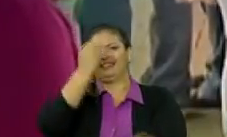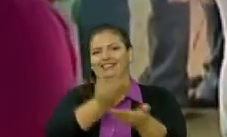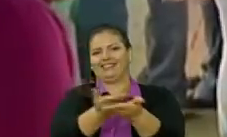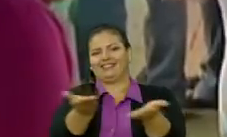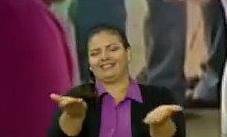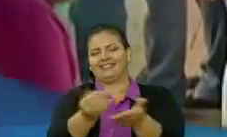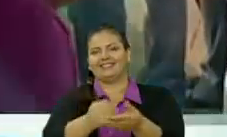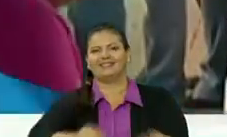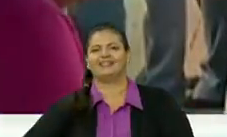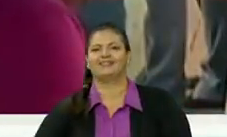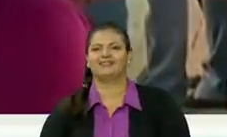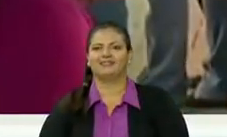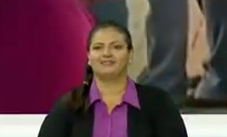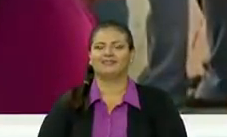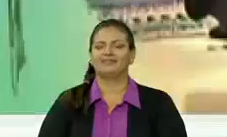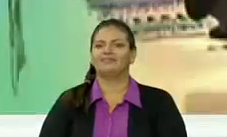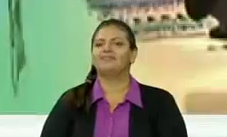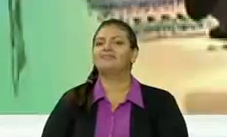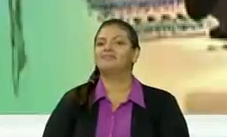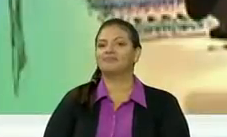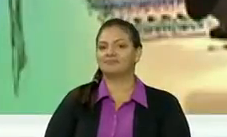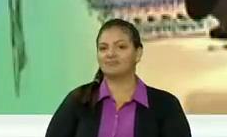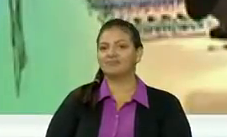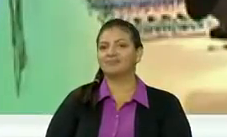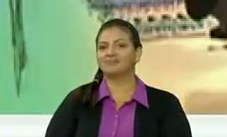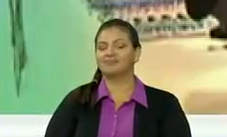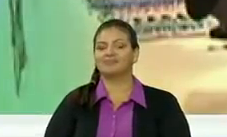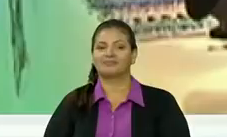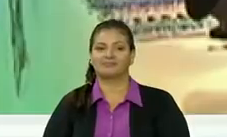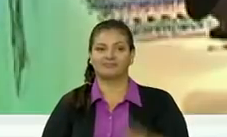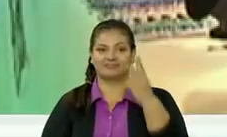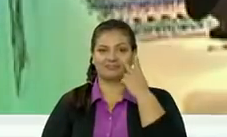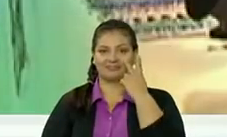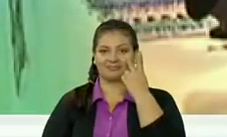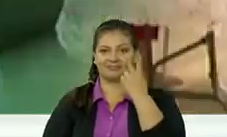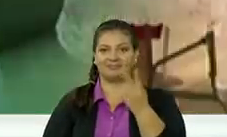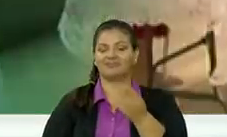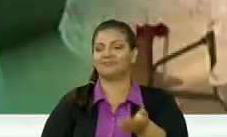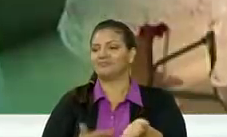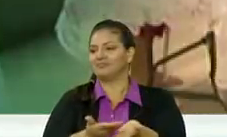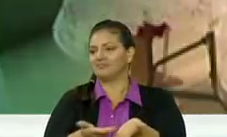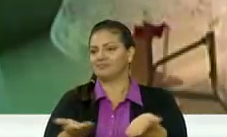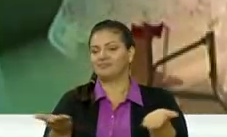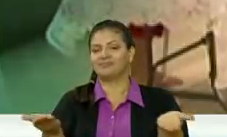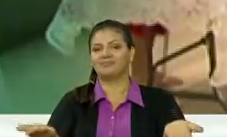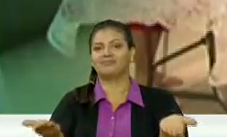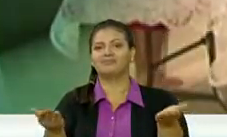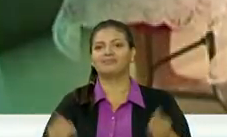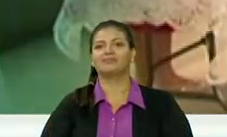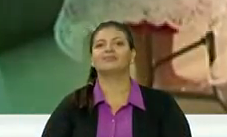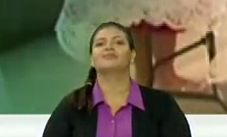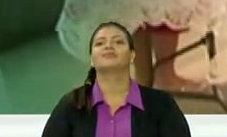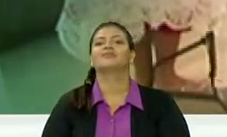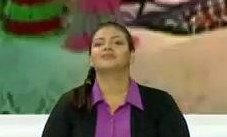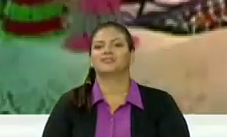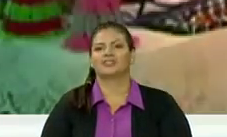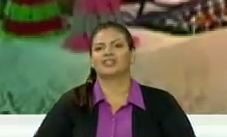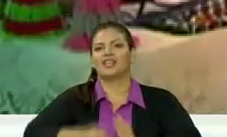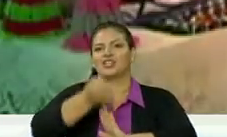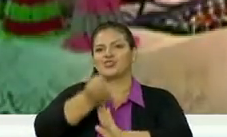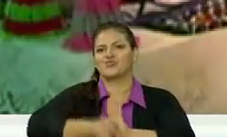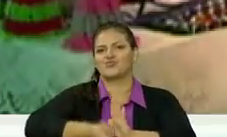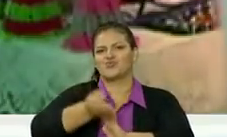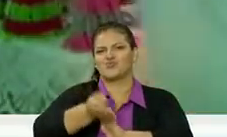Era el día de ellos y aprovecharon lanzando la casa por la ventana en la exposición realizada entre un corredor de un centro comercial y la